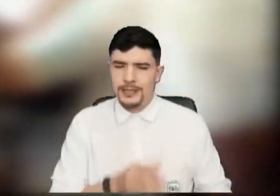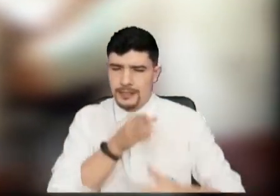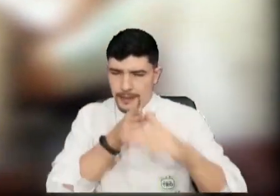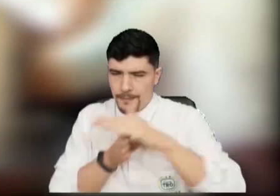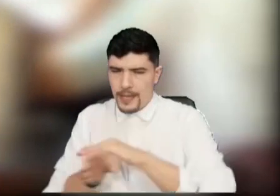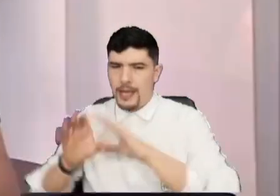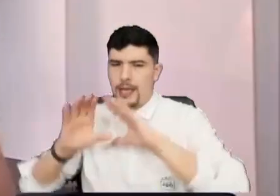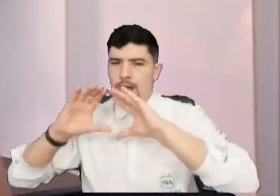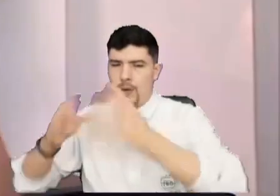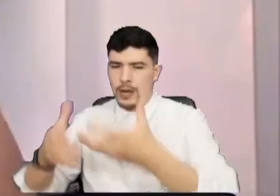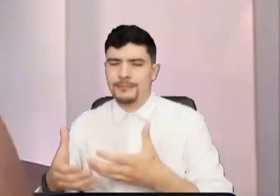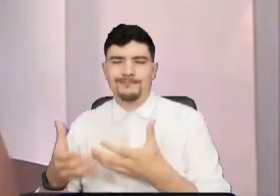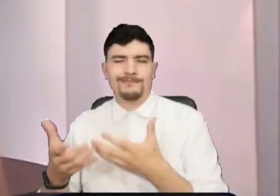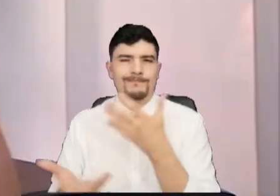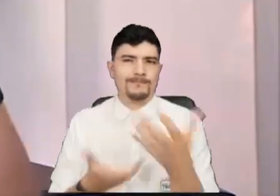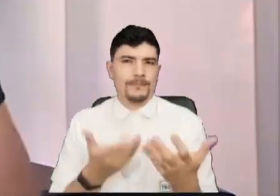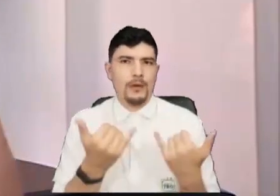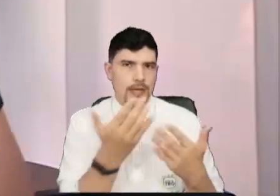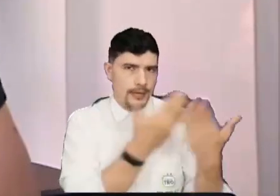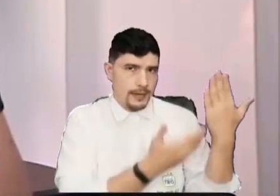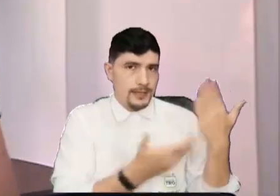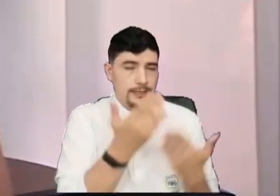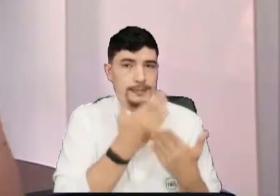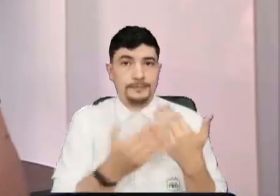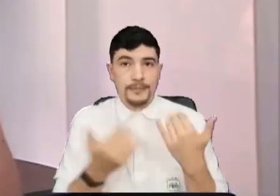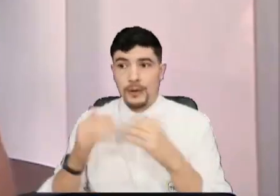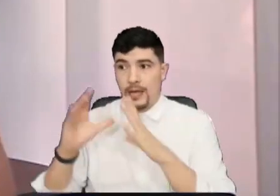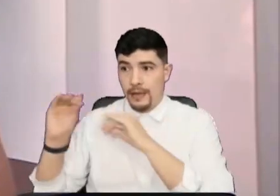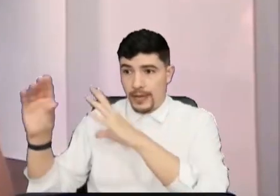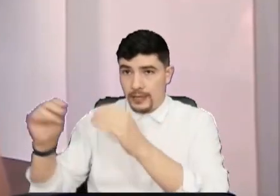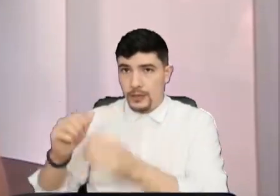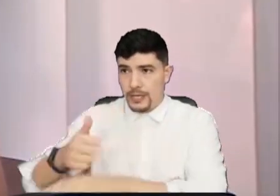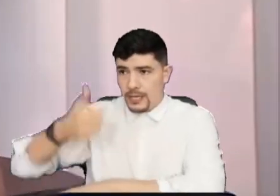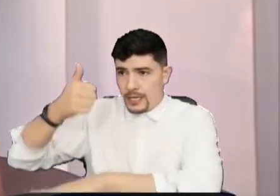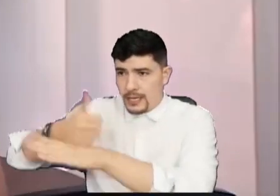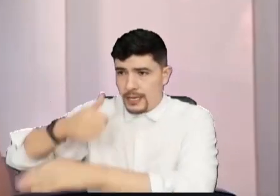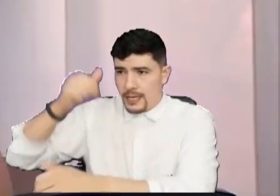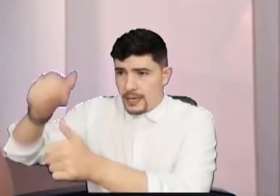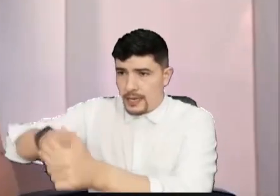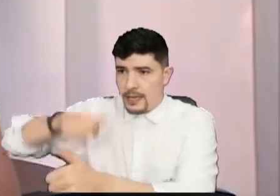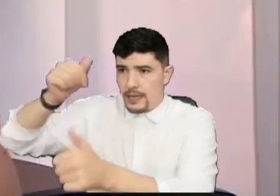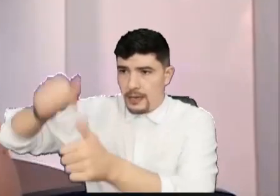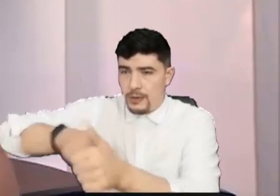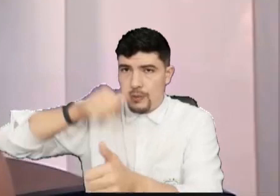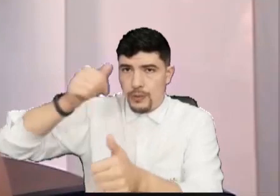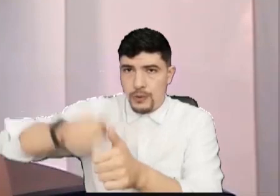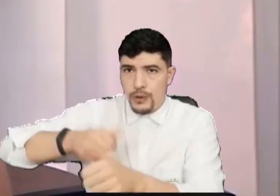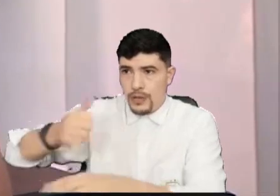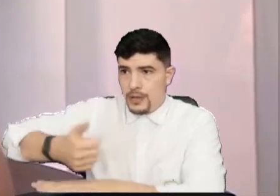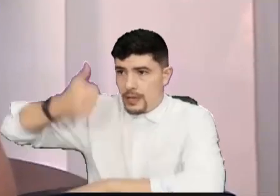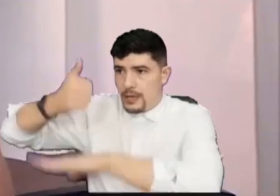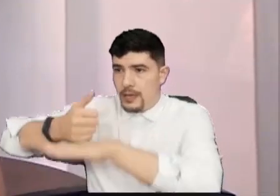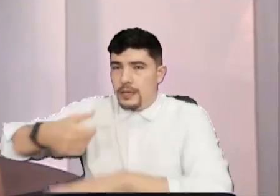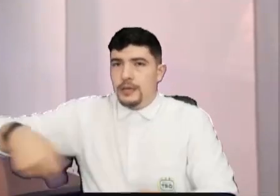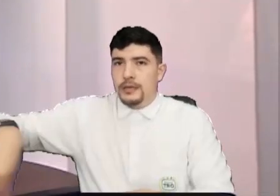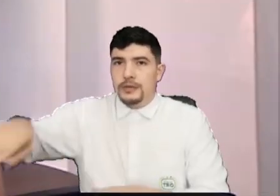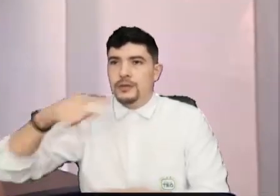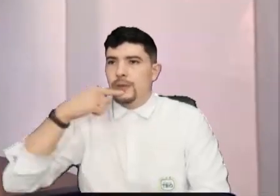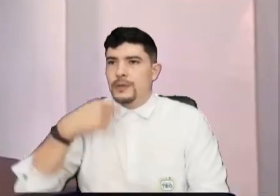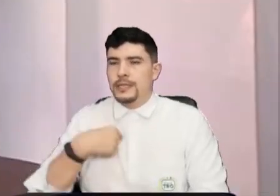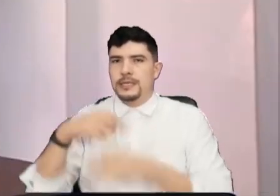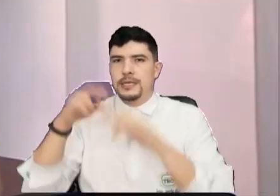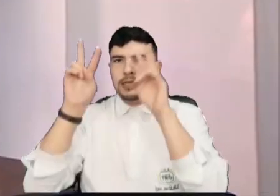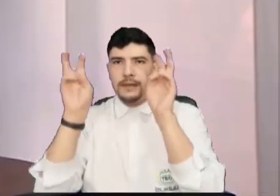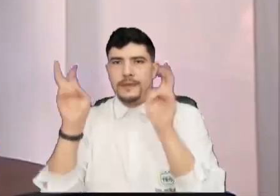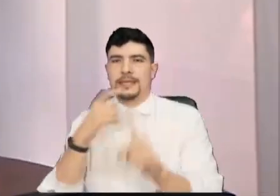hablando con los rectores con uno a uno de estos rectores y nos están manifestando la dificultad que tienen en el tema de agua no les